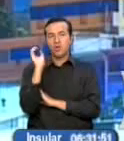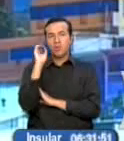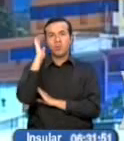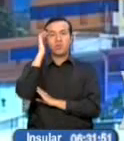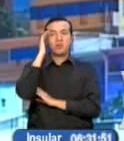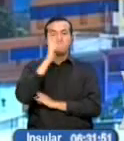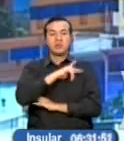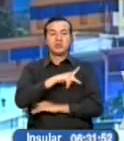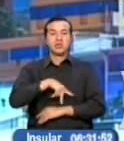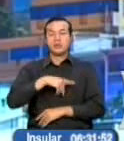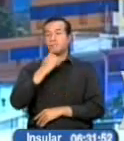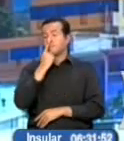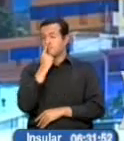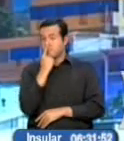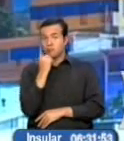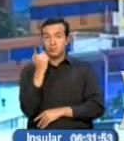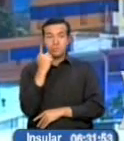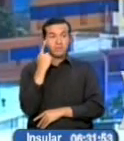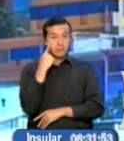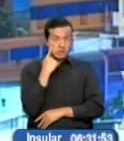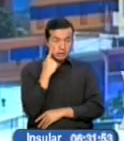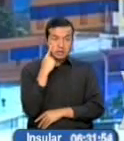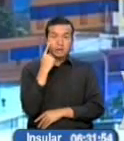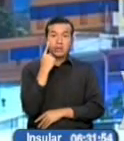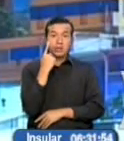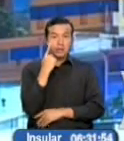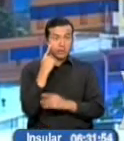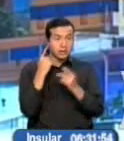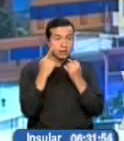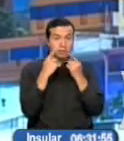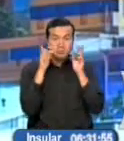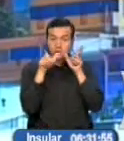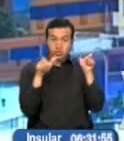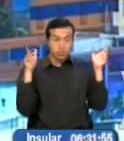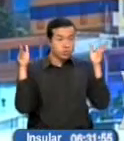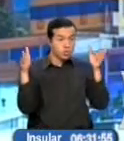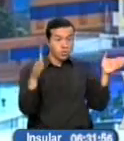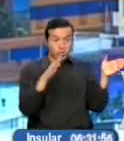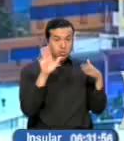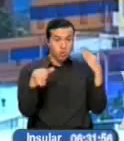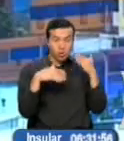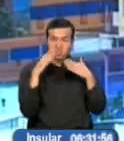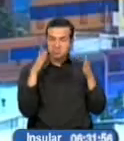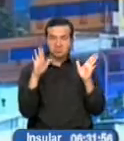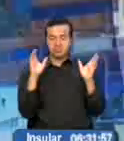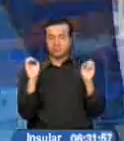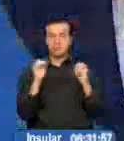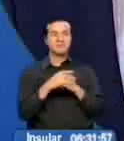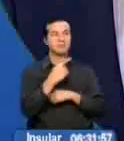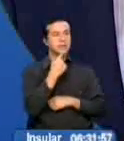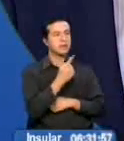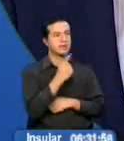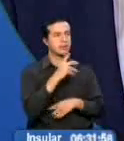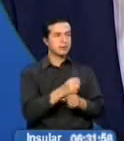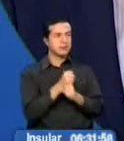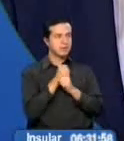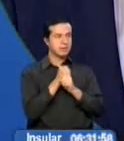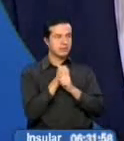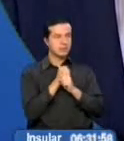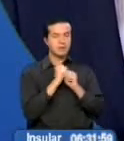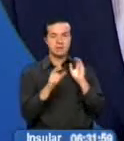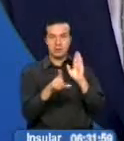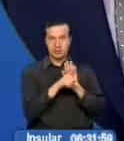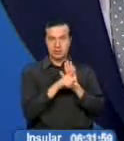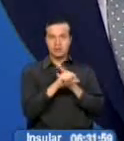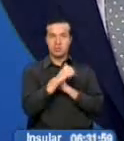preocupados de sus intereses particulares y no mirar el interés público, el bien común. Ahora, tú me hablabas de la seguridad jurídica